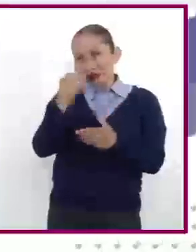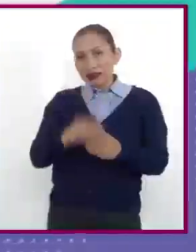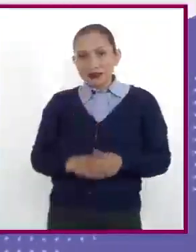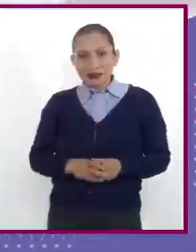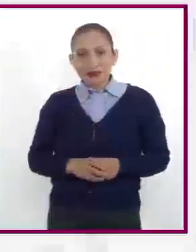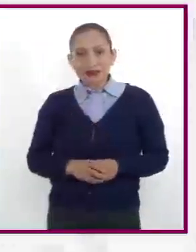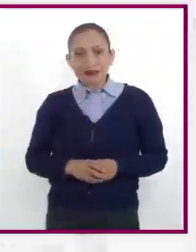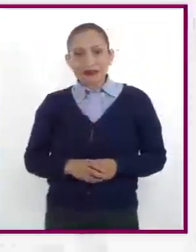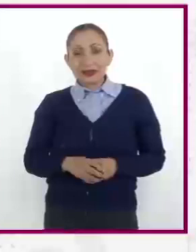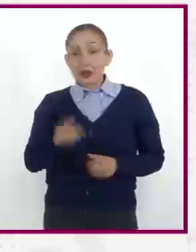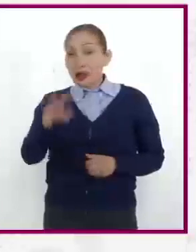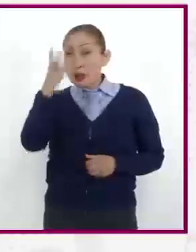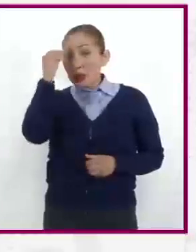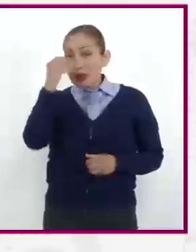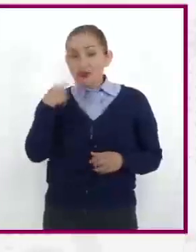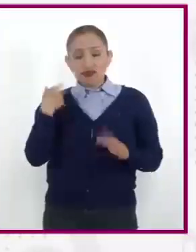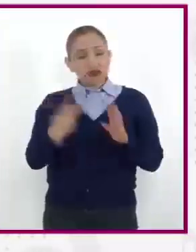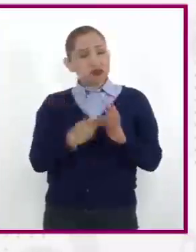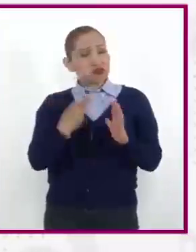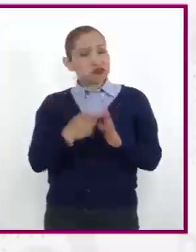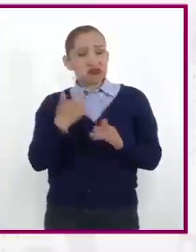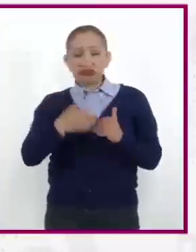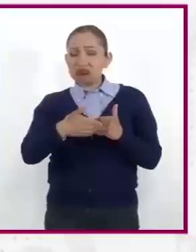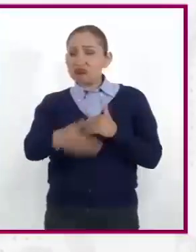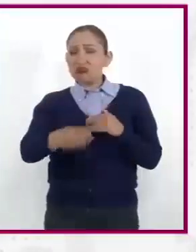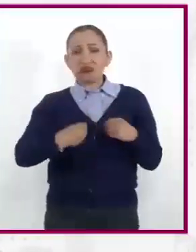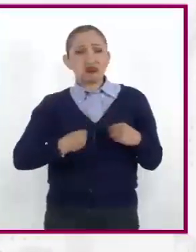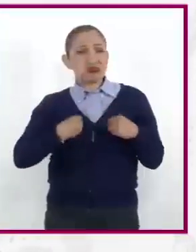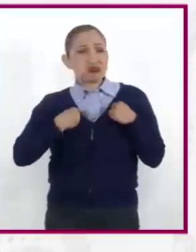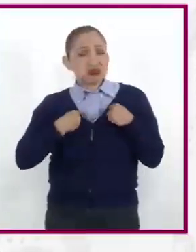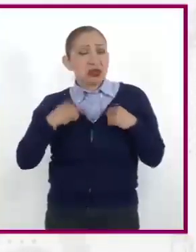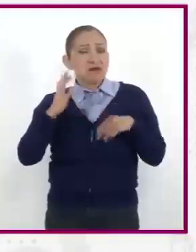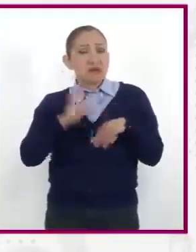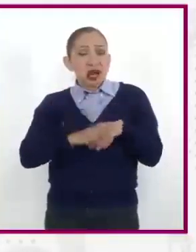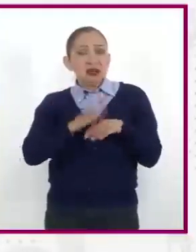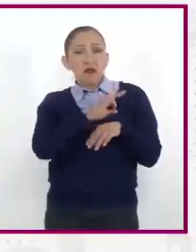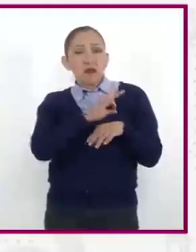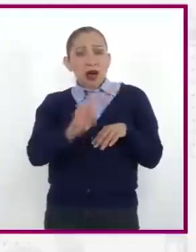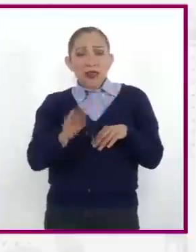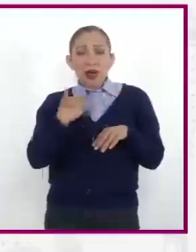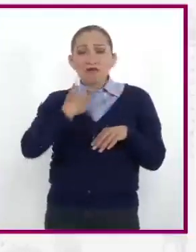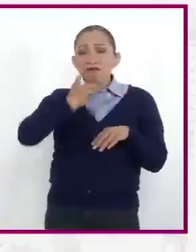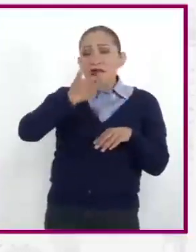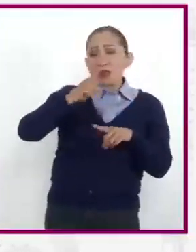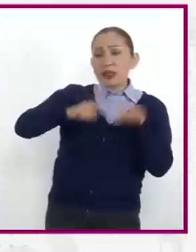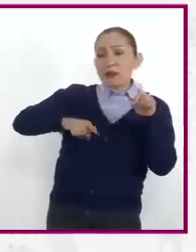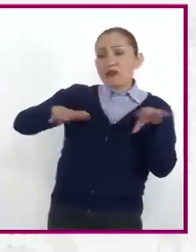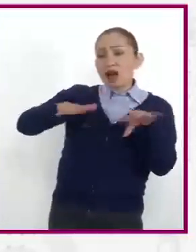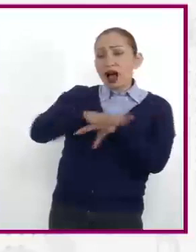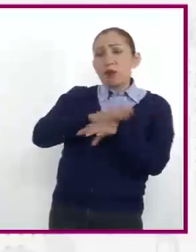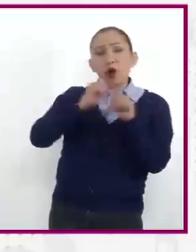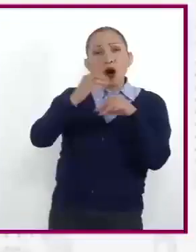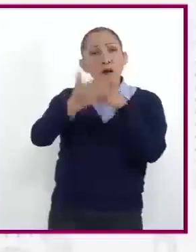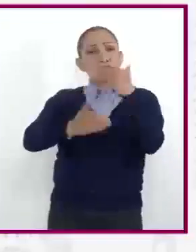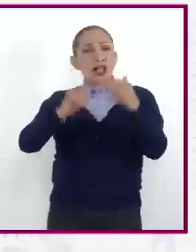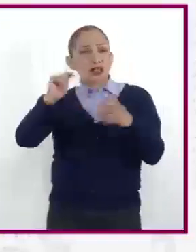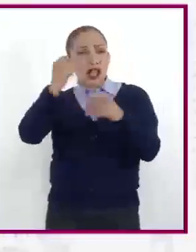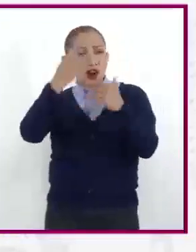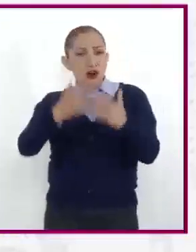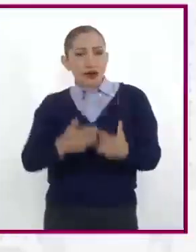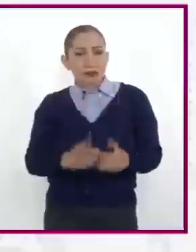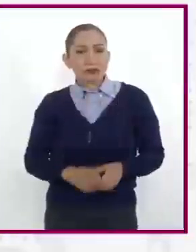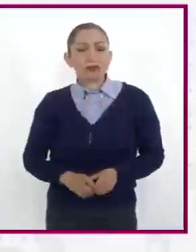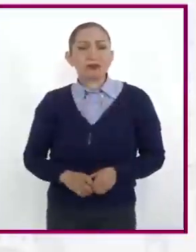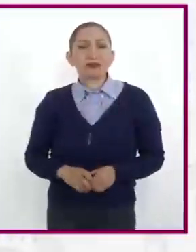aprendizajes. Un aprendizaje permanente a lo largo de toda su vida con la capacidad de adaptación a los cambios y avances